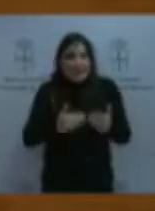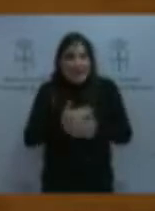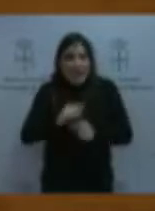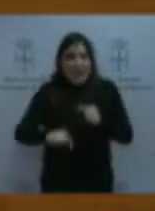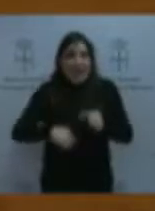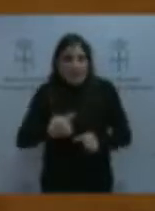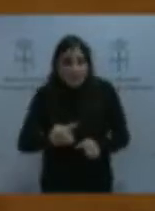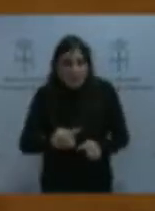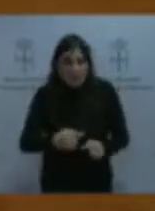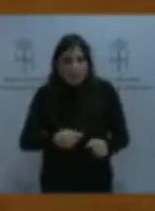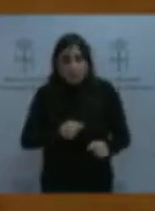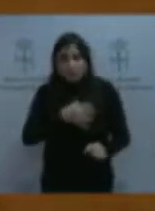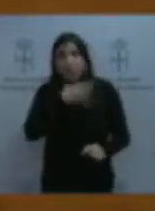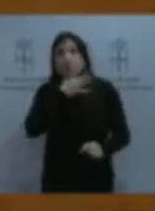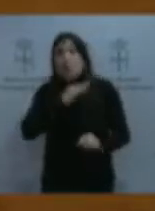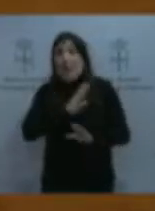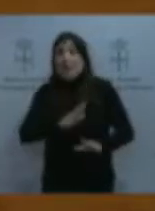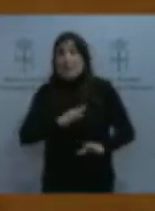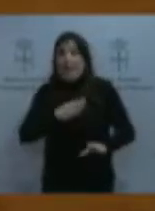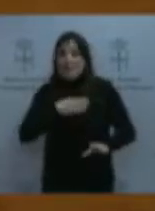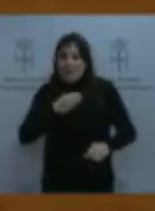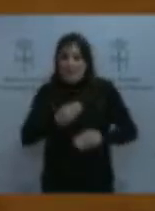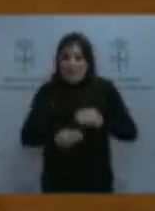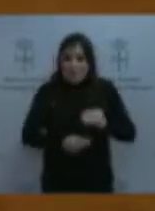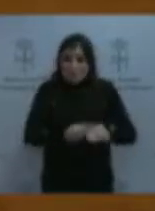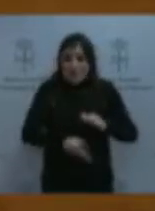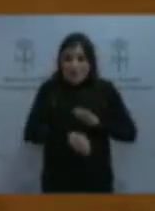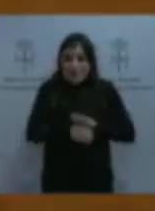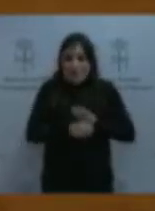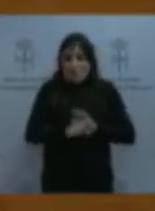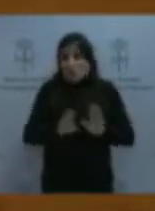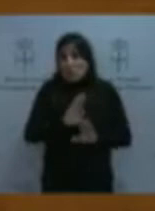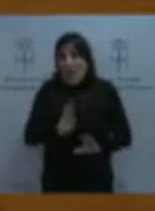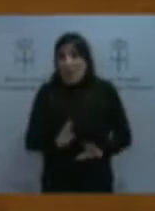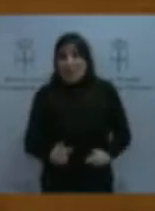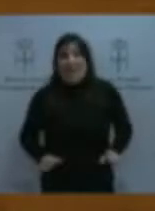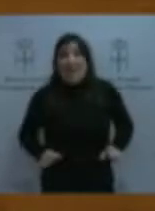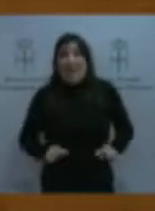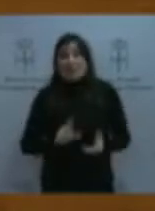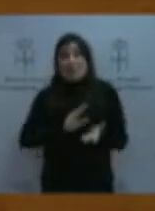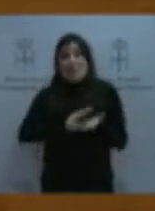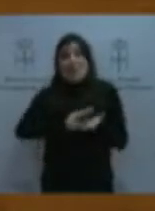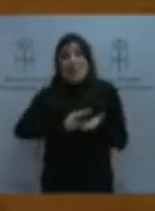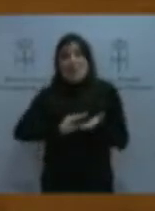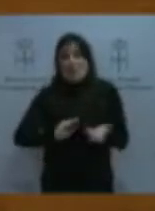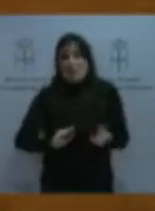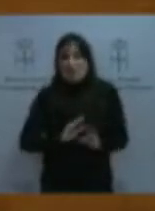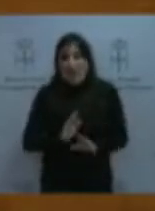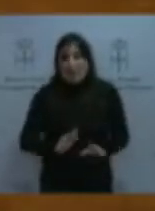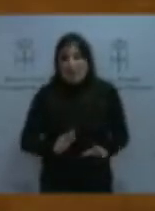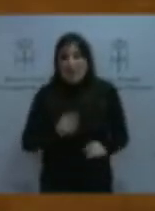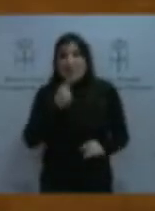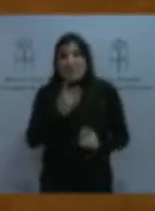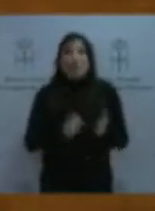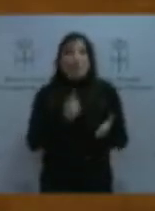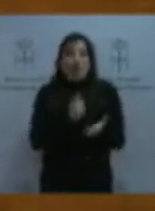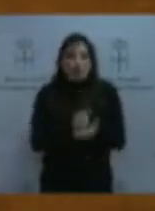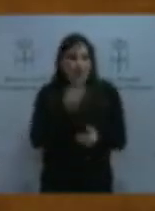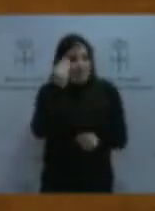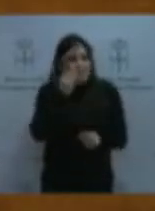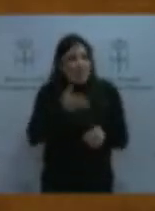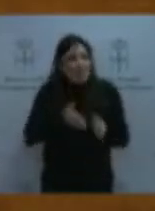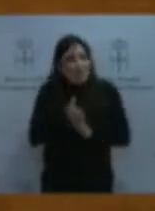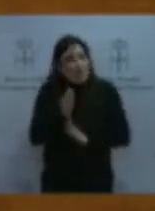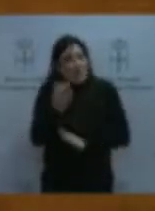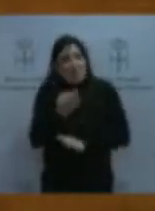se duplique y el gasto aumente exponencialmente. Insistimos en que el camino debería tender a papel cero, pero se necesita una inversión